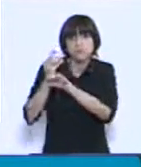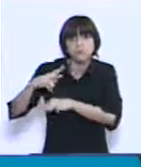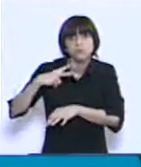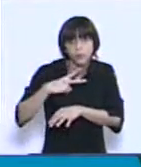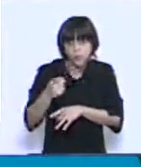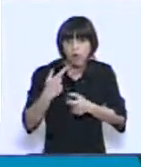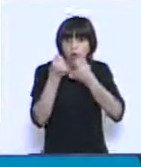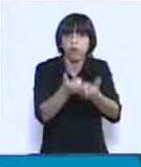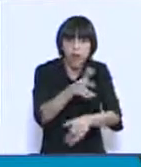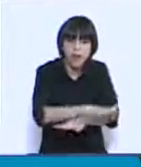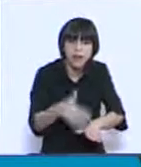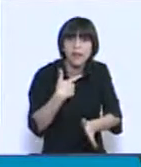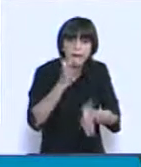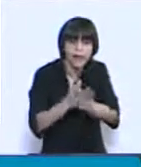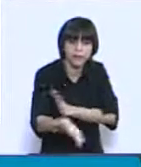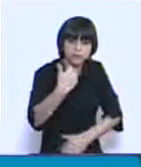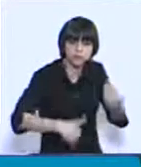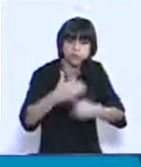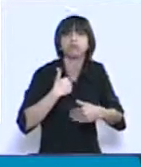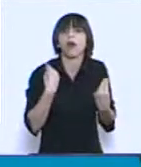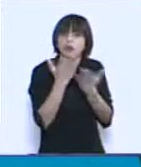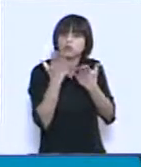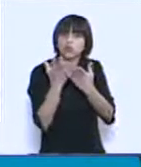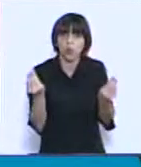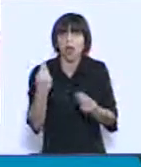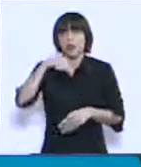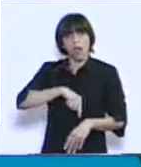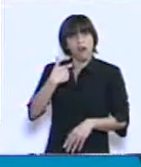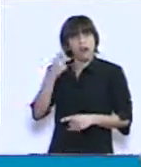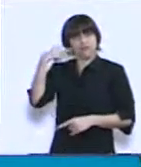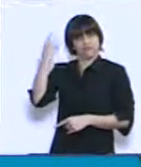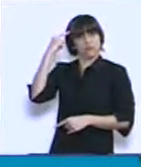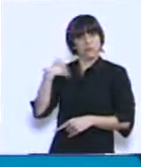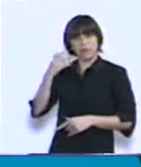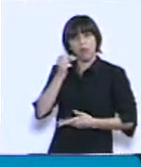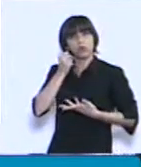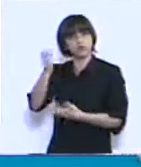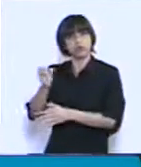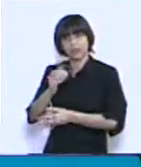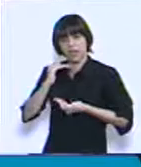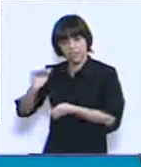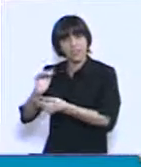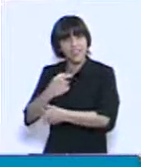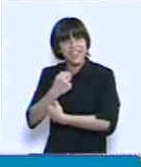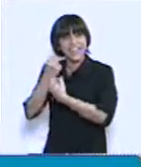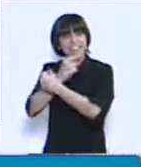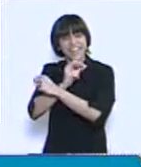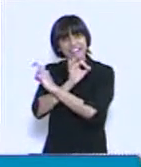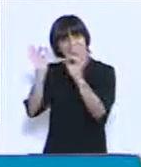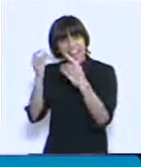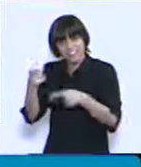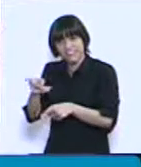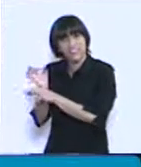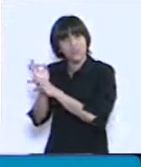que hoy deliberadamente el legislador lo está excluyendo. Entonces creo que desde ese punto de vista estamos cometiendo un